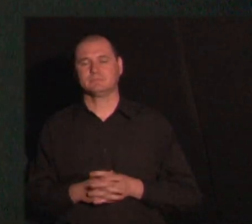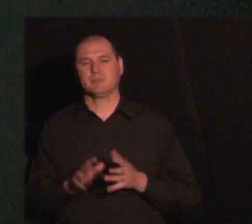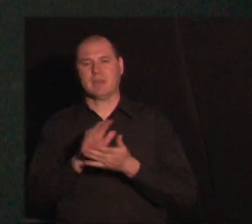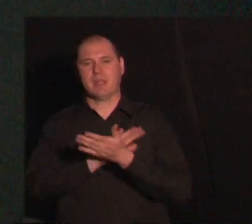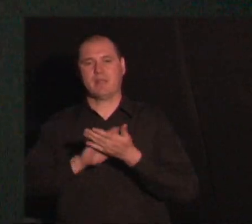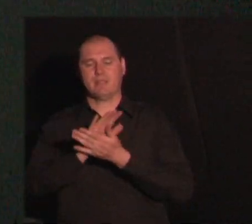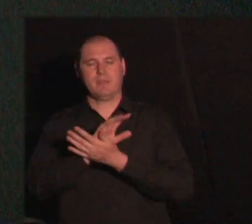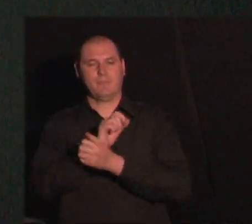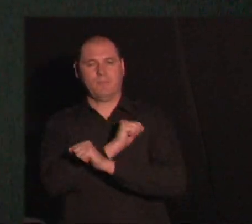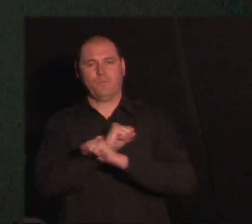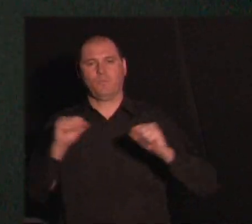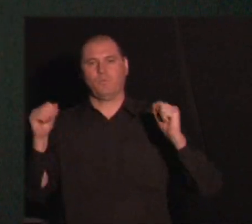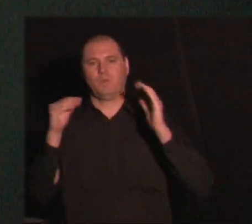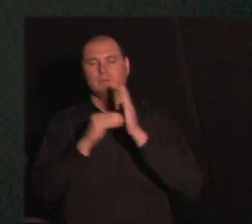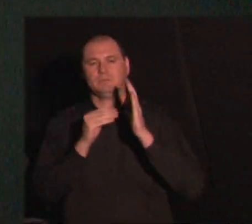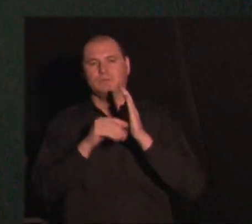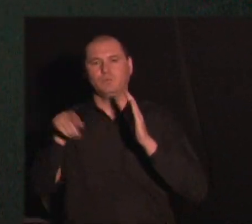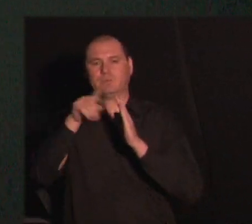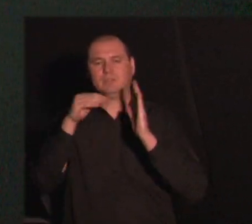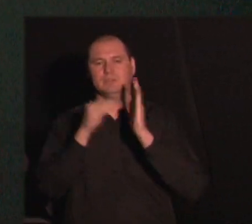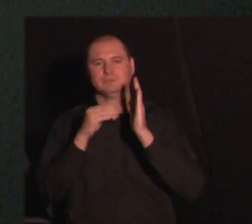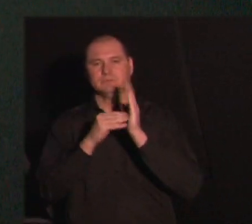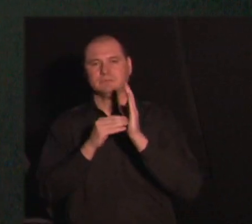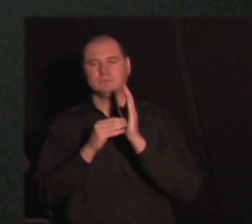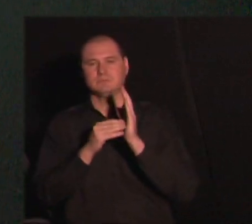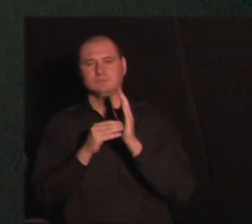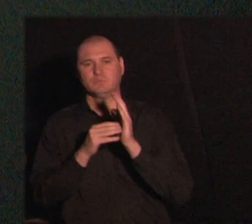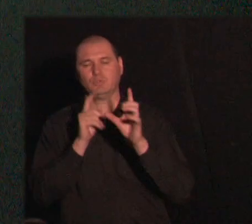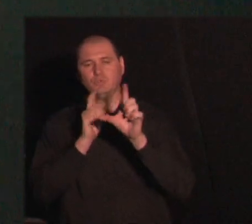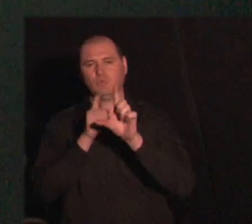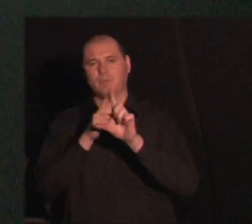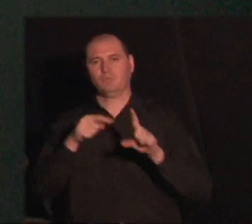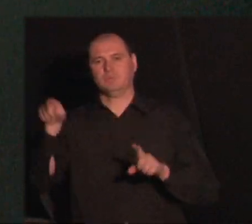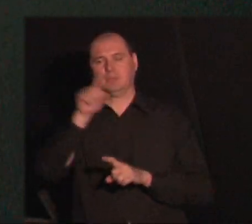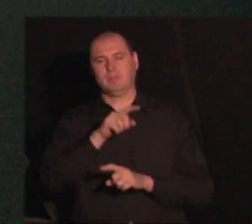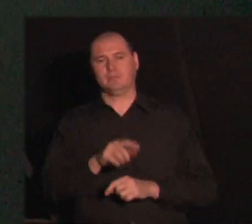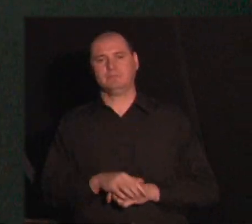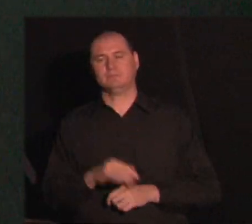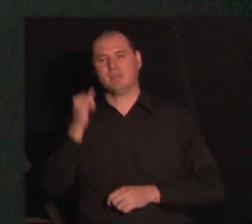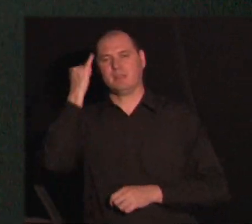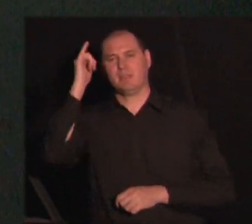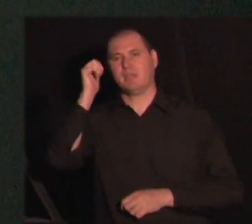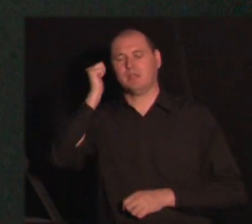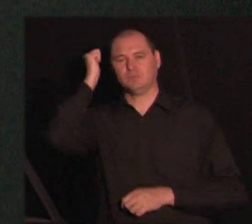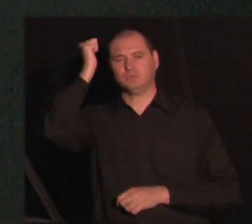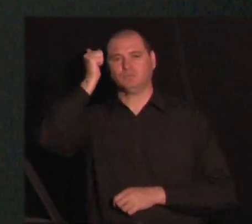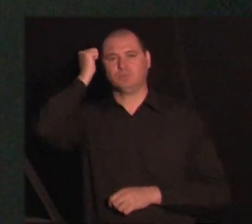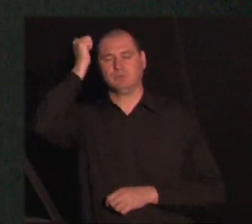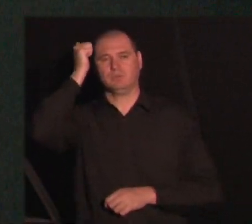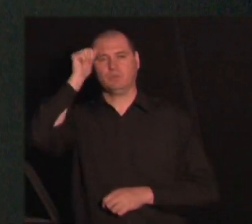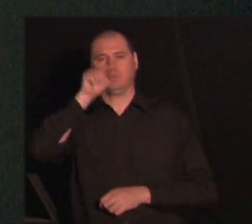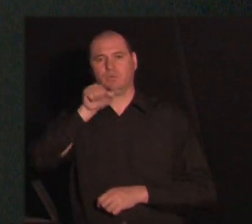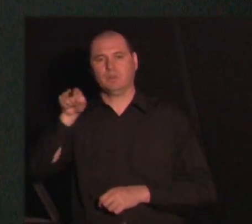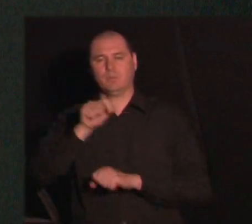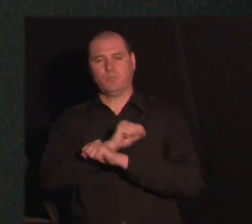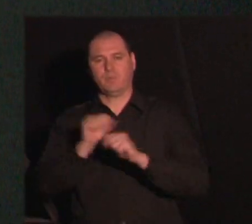nadie puede hacer lo que están haciendo ahora. Solo ustedes nomás, las ideas, los sueños, ustedes